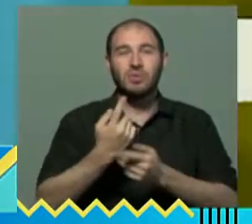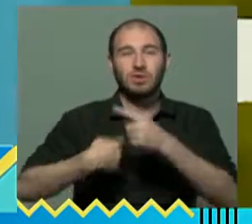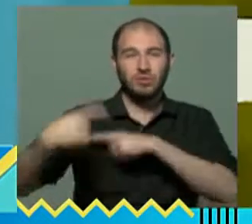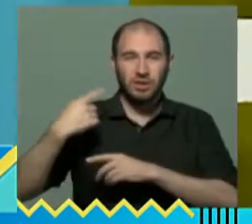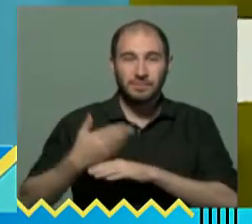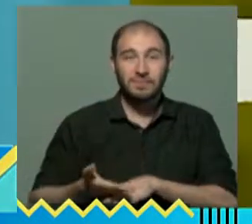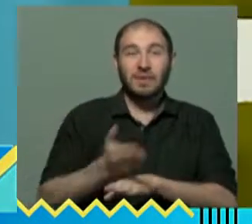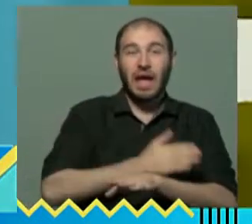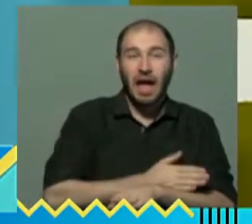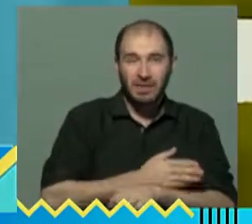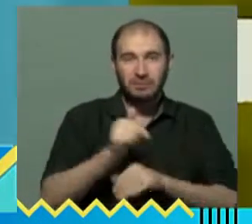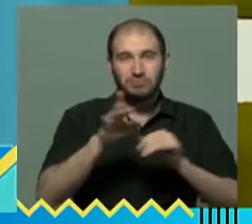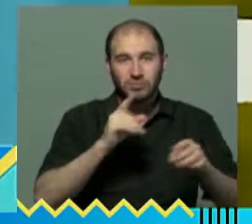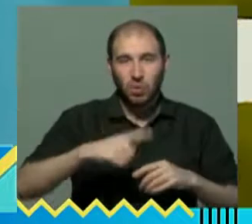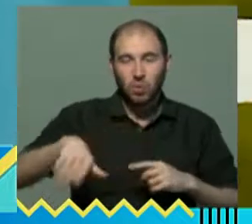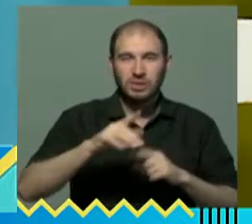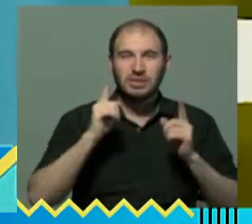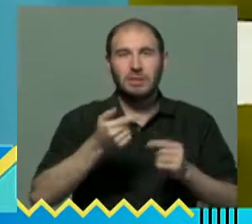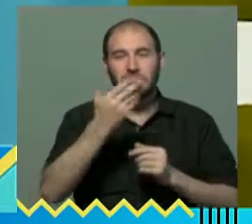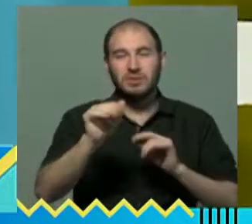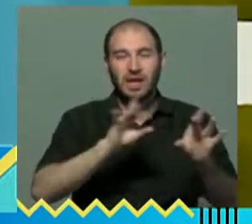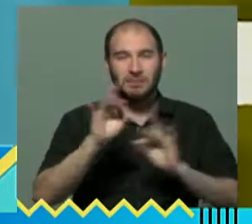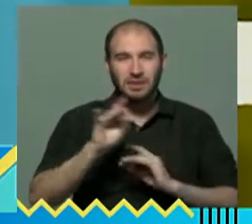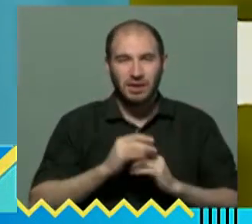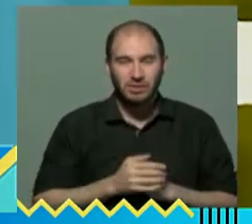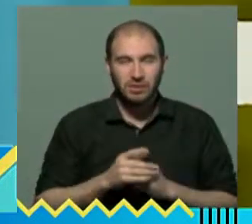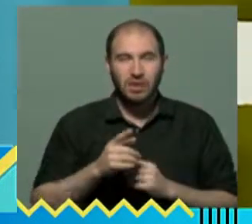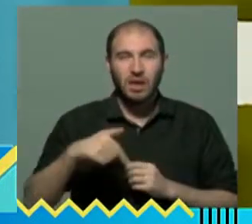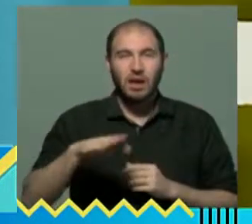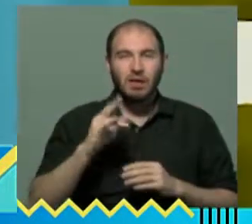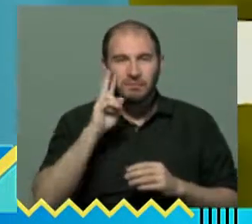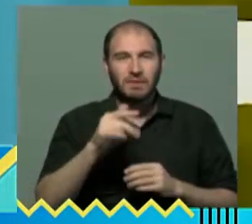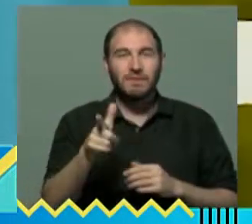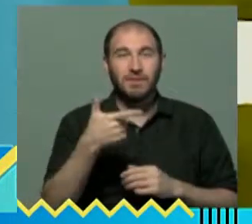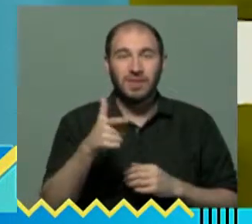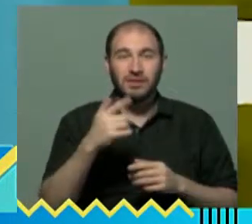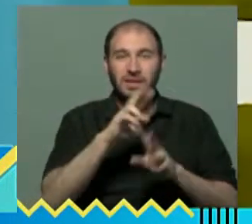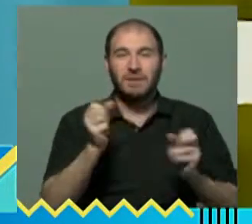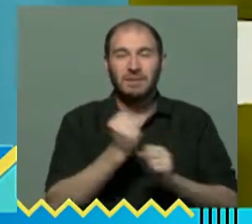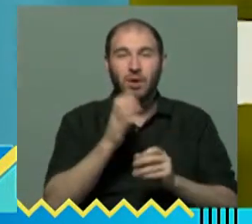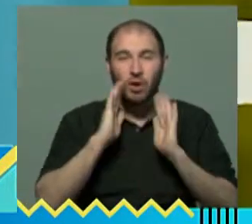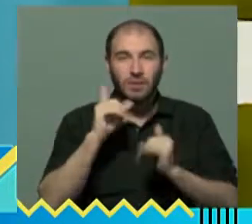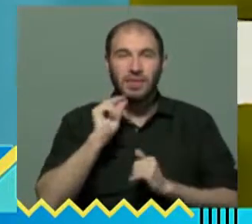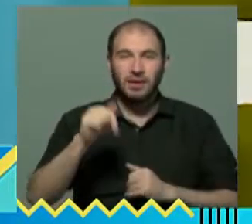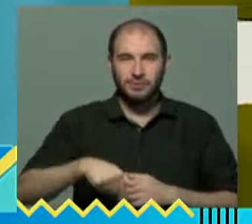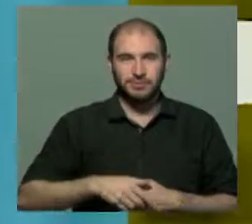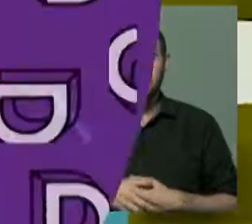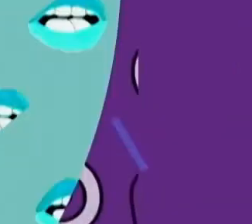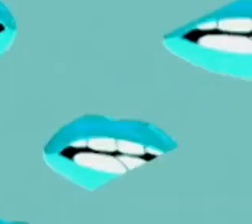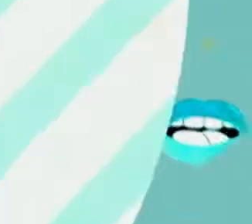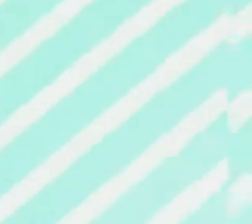de eso, los invito a ustedes y por supuesto a nuestros invitados a que vayamos al clip de Empleo Joven en el día de hoy.